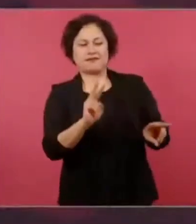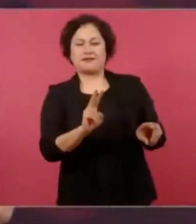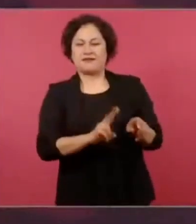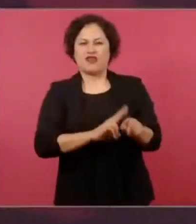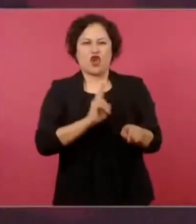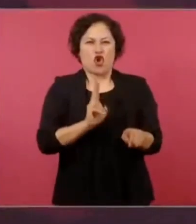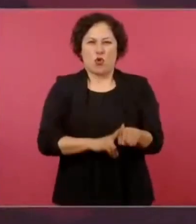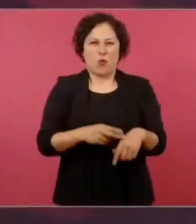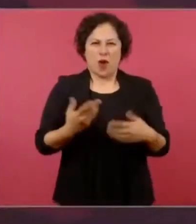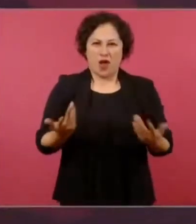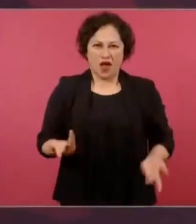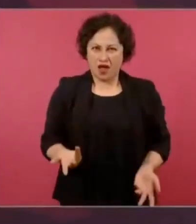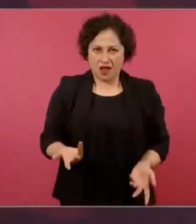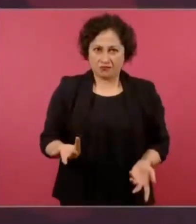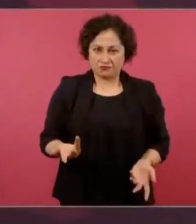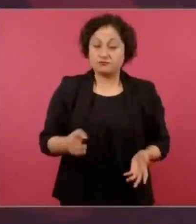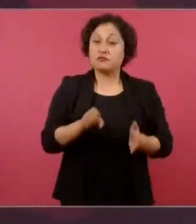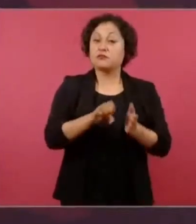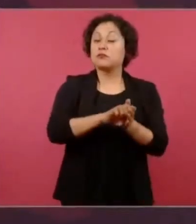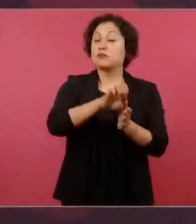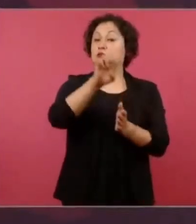un político